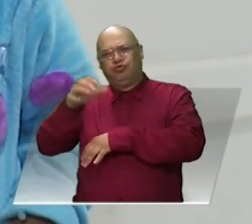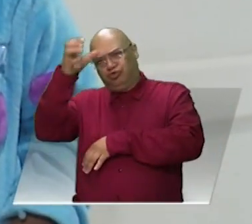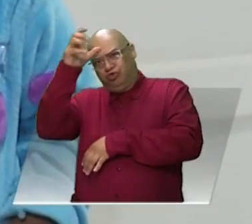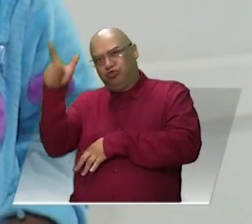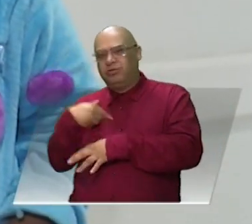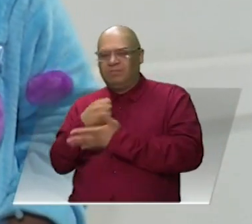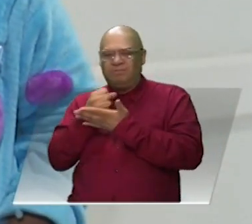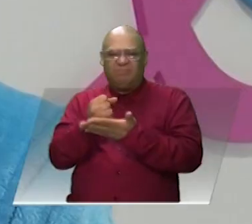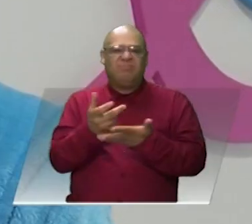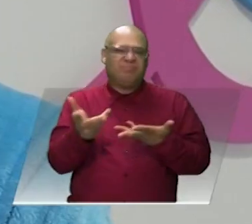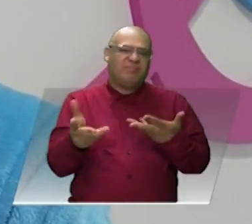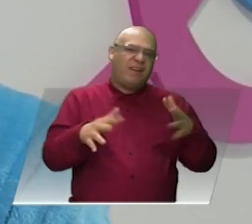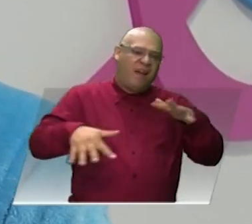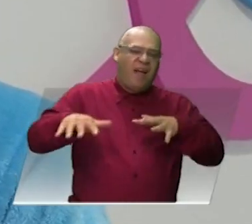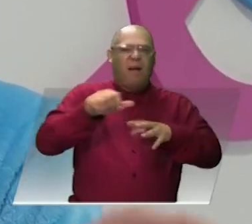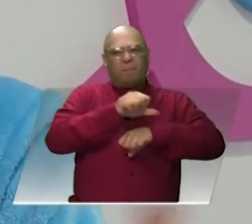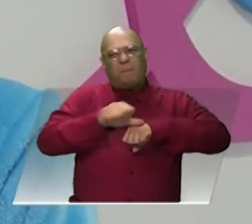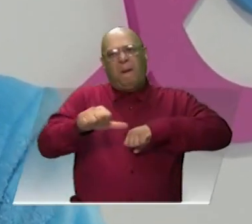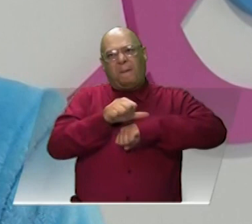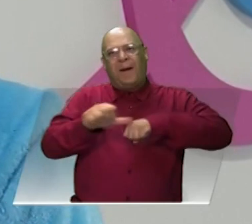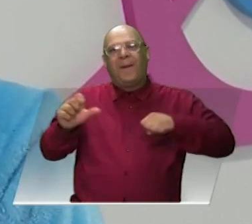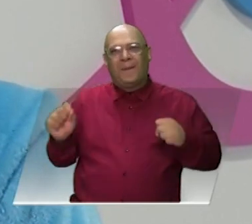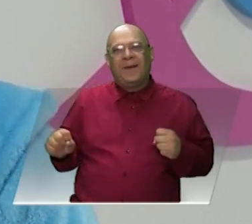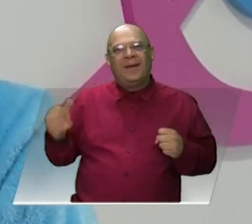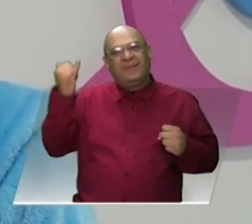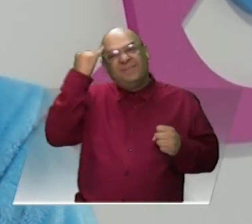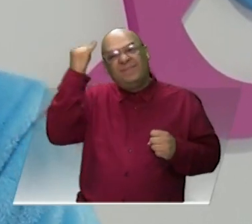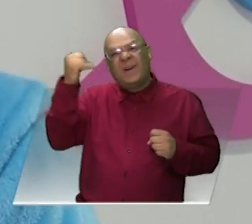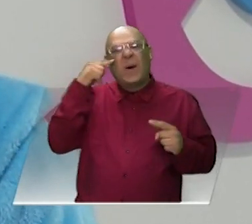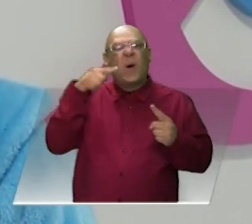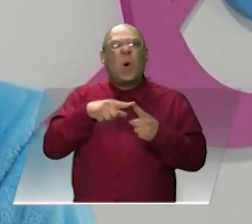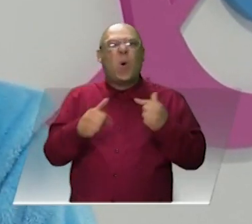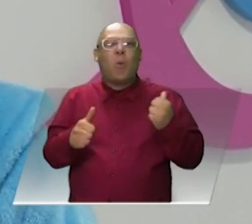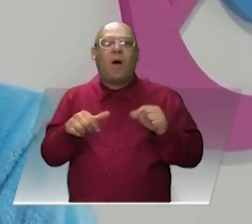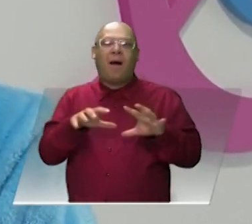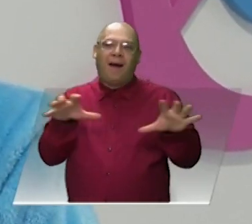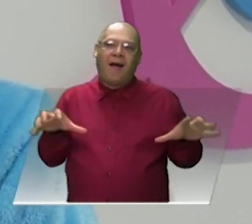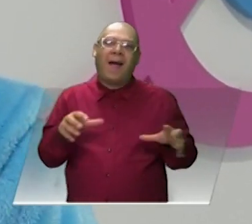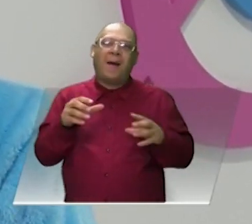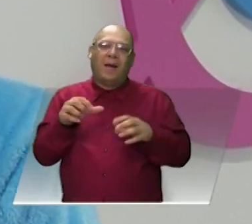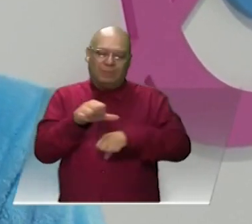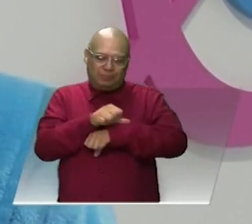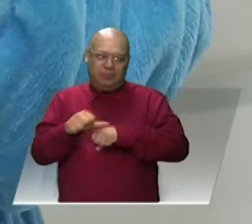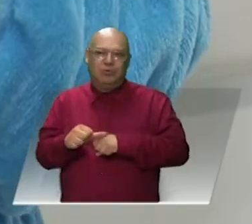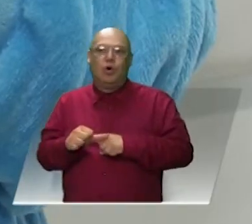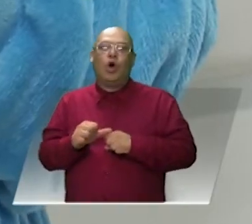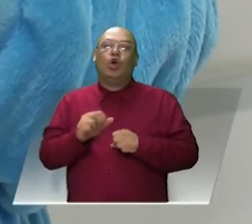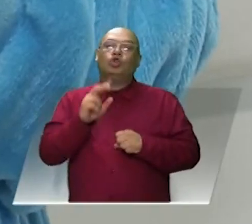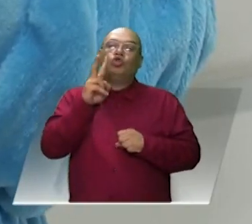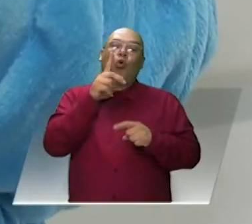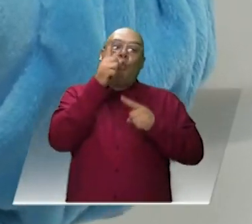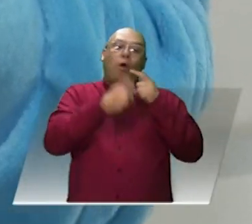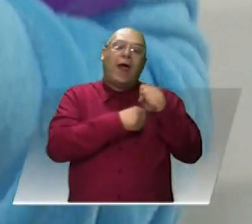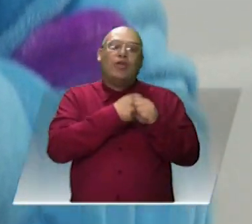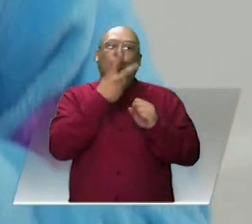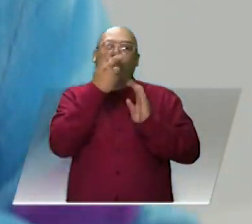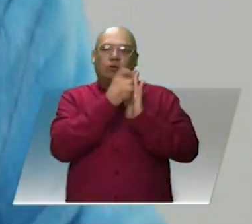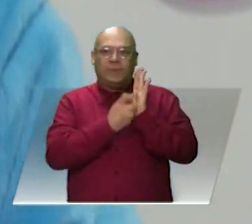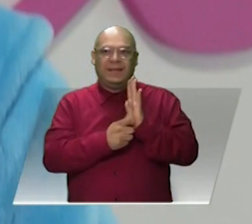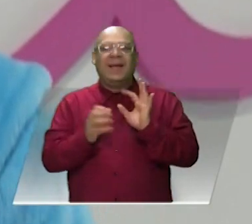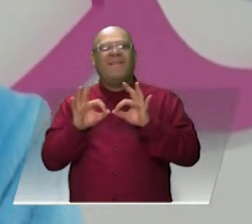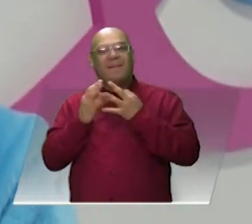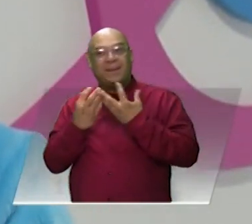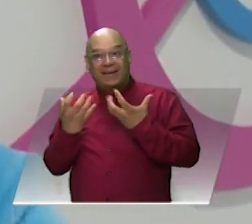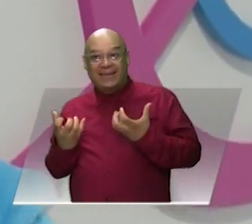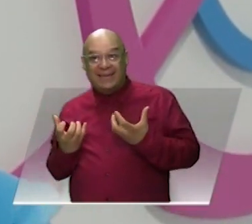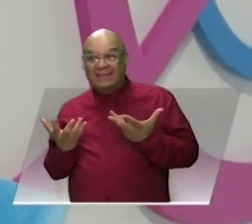donar tiempo espacios y dinero y la idea es que se puedan hacer este tipo de cirugías por lo menos dos veces al año las familias que